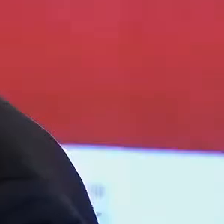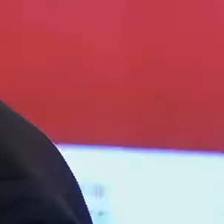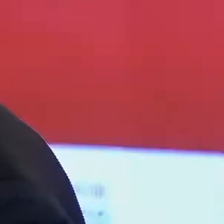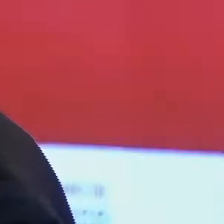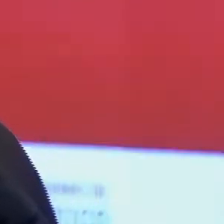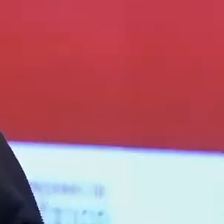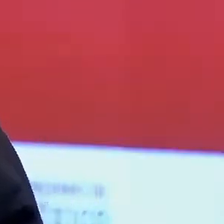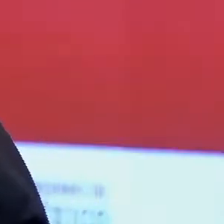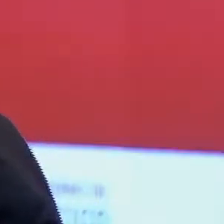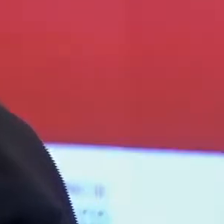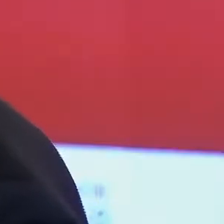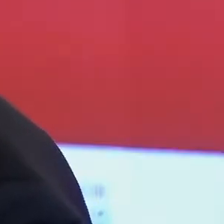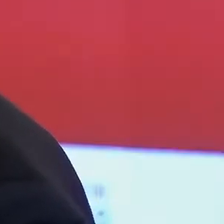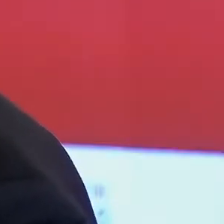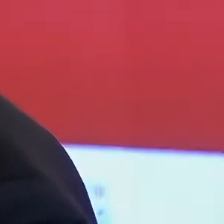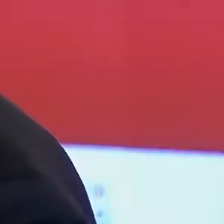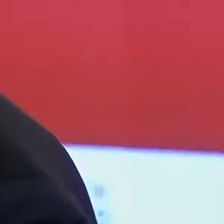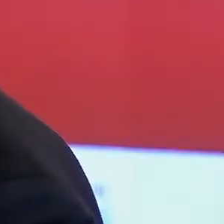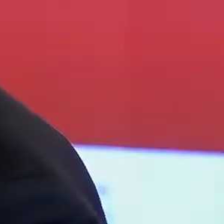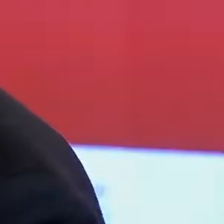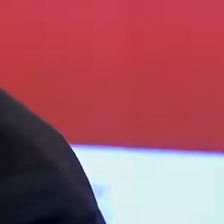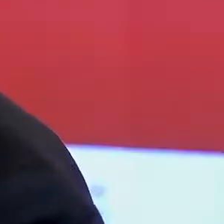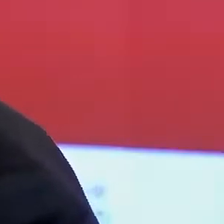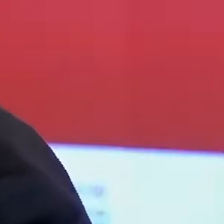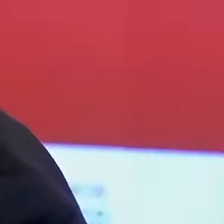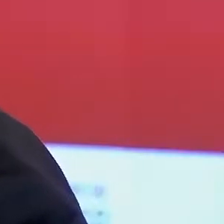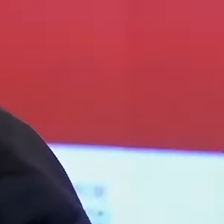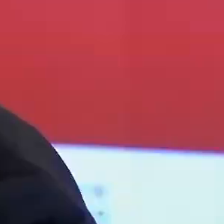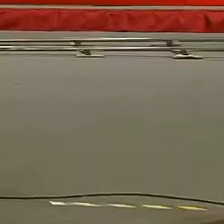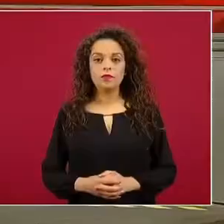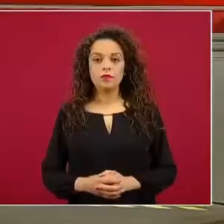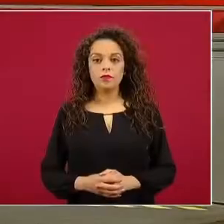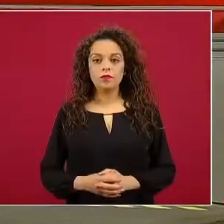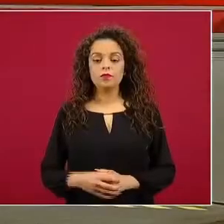muy específica, evaluado por los expertos, no es para todos.